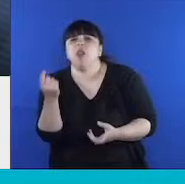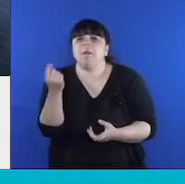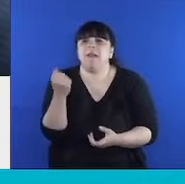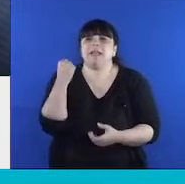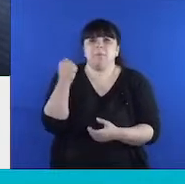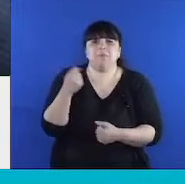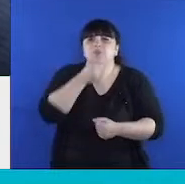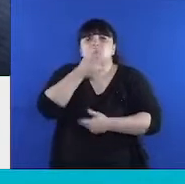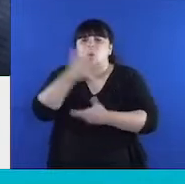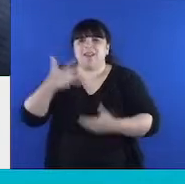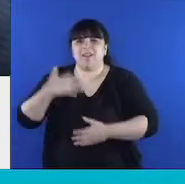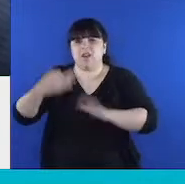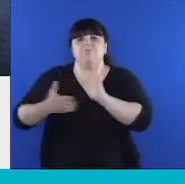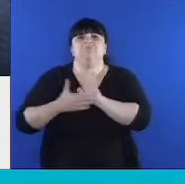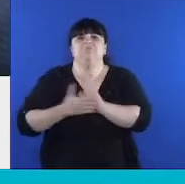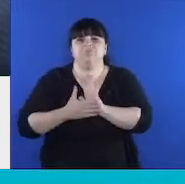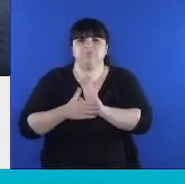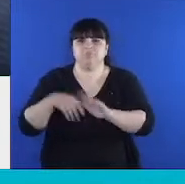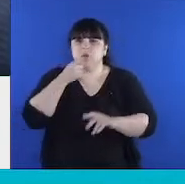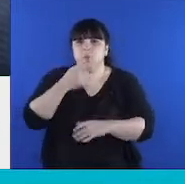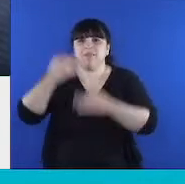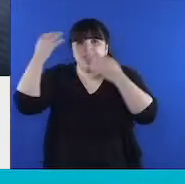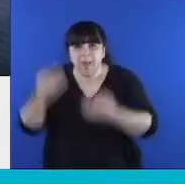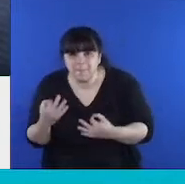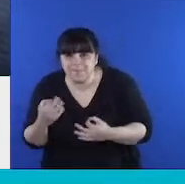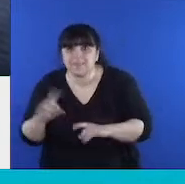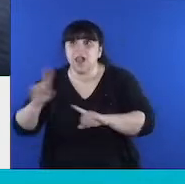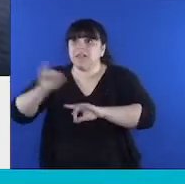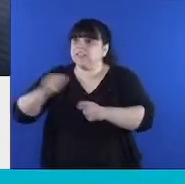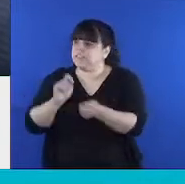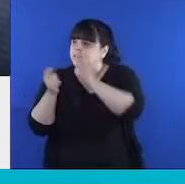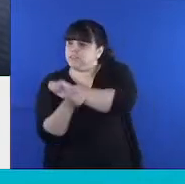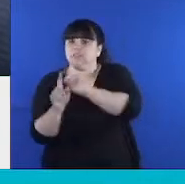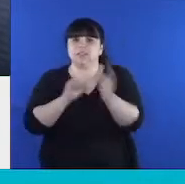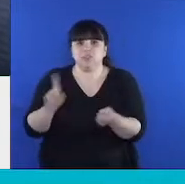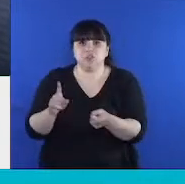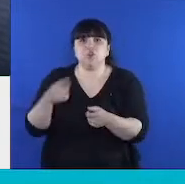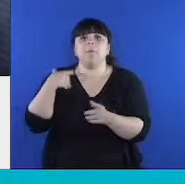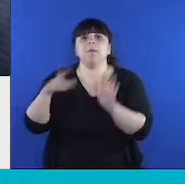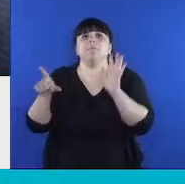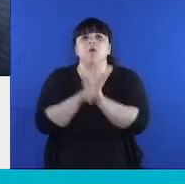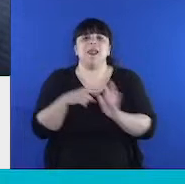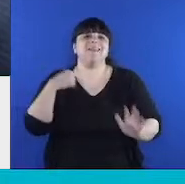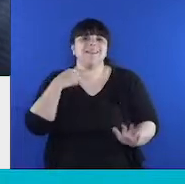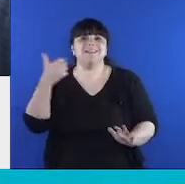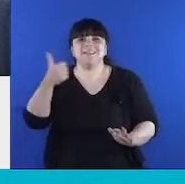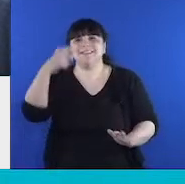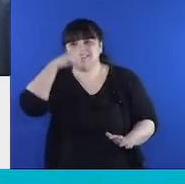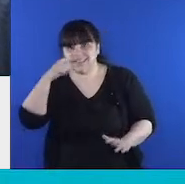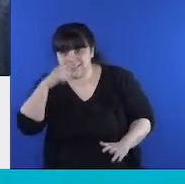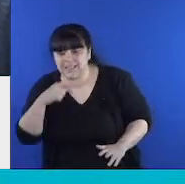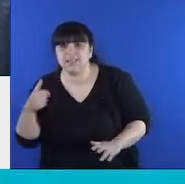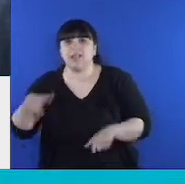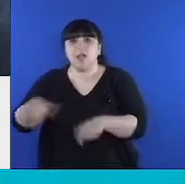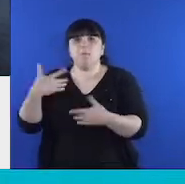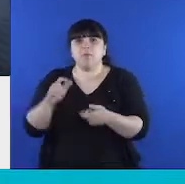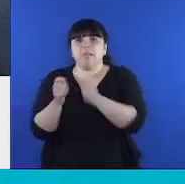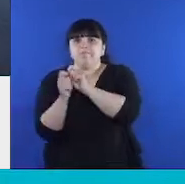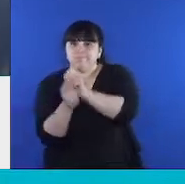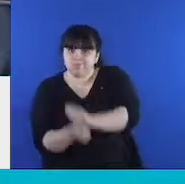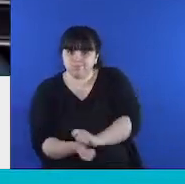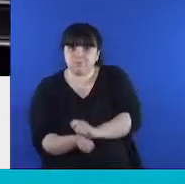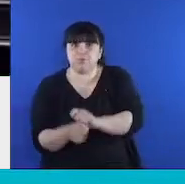flotante, convertibles o no, conforme a las previsiones de la Ley 13767 y sus complementarias y modificatorias en consonancia con el objeto